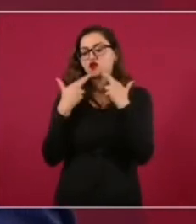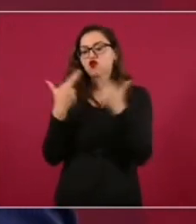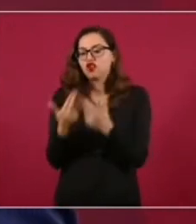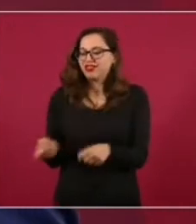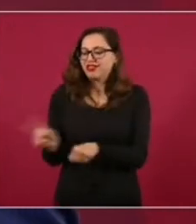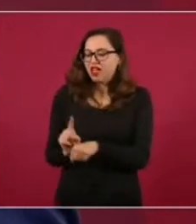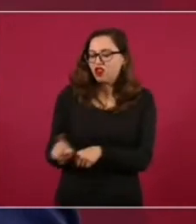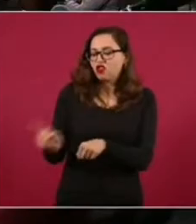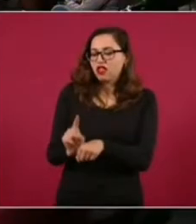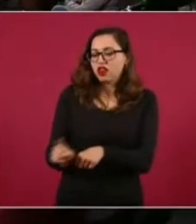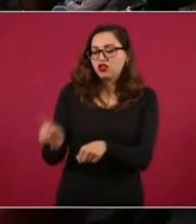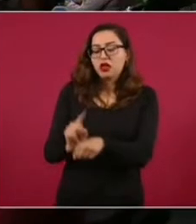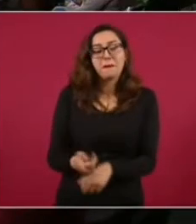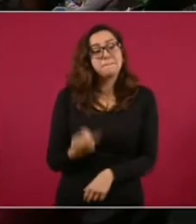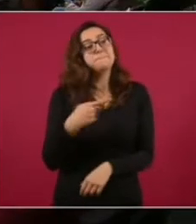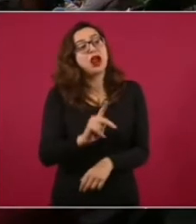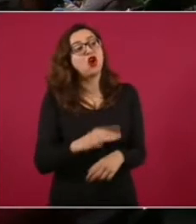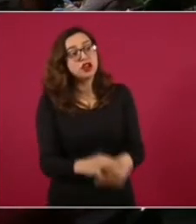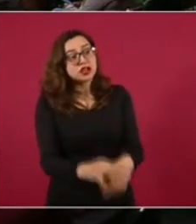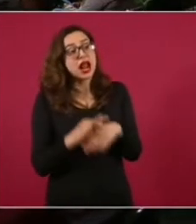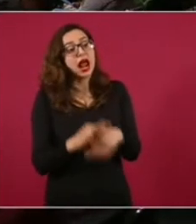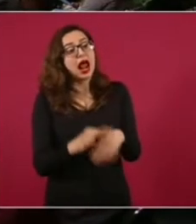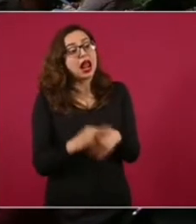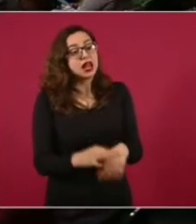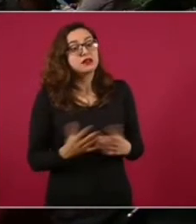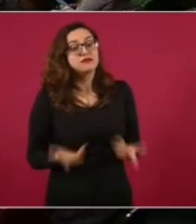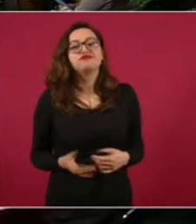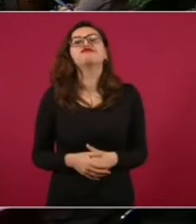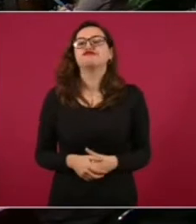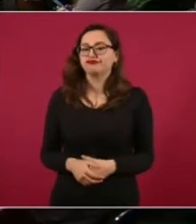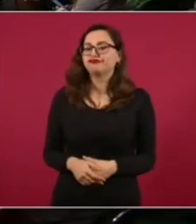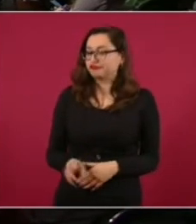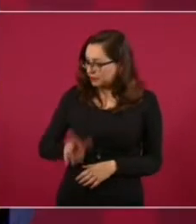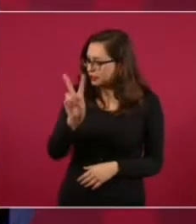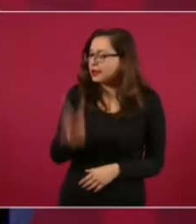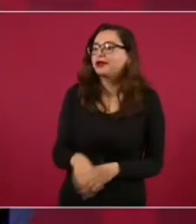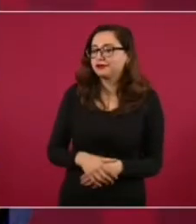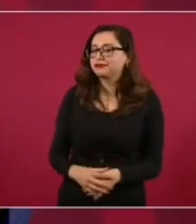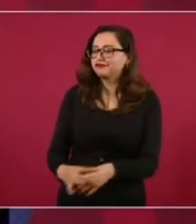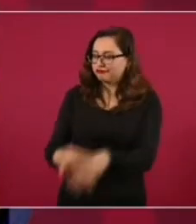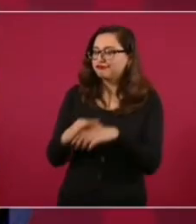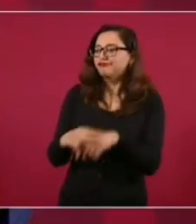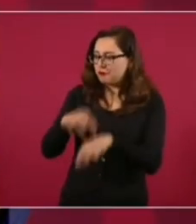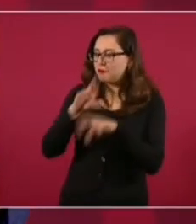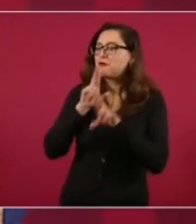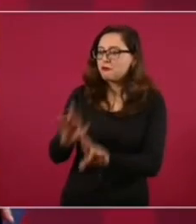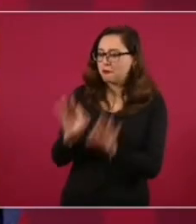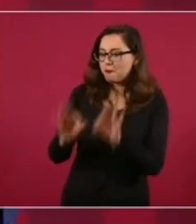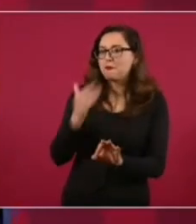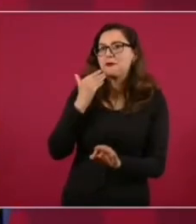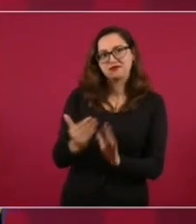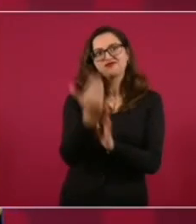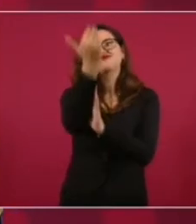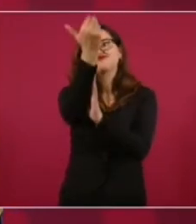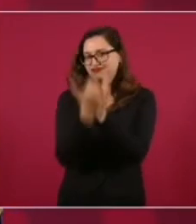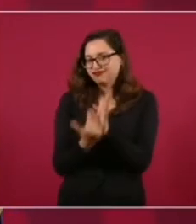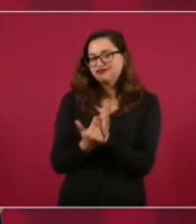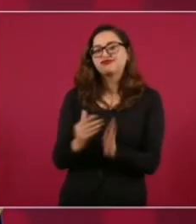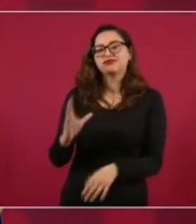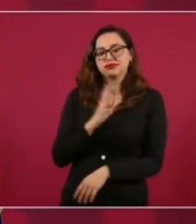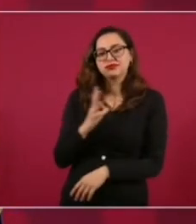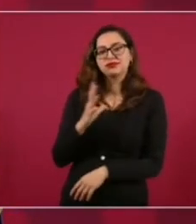esto. ¿Y los resultados? El problema de resultados, no el número de reuniones. Son muy buenos, muy buenos. Entonces, si